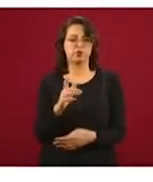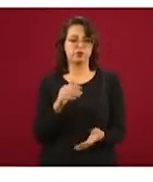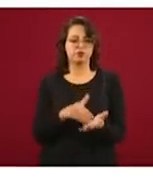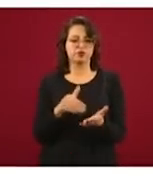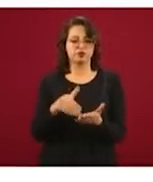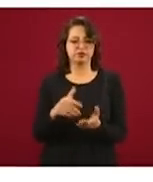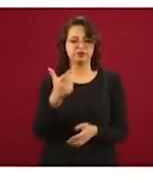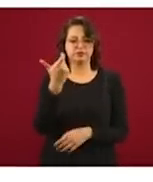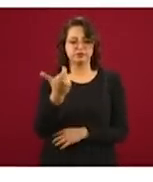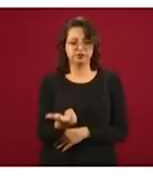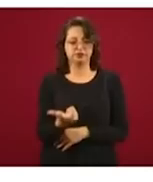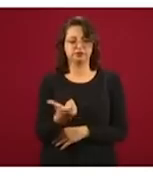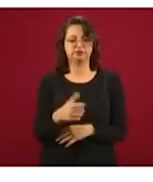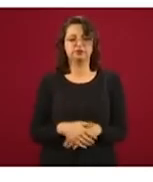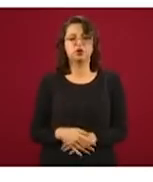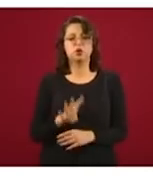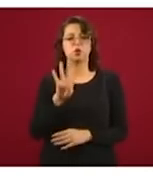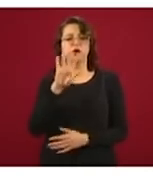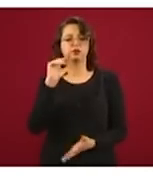4,484 pesos.